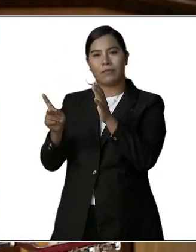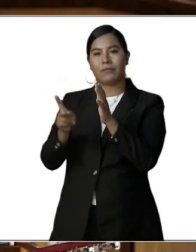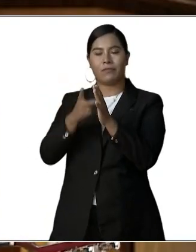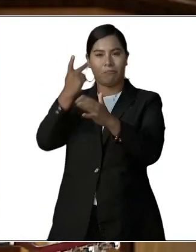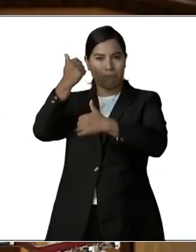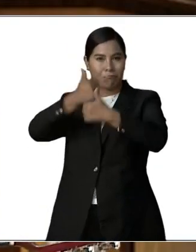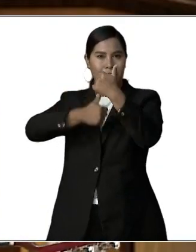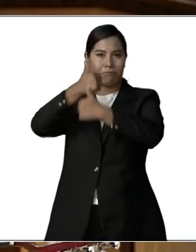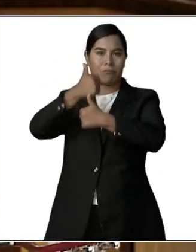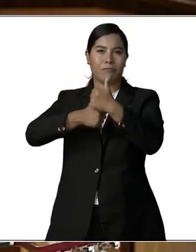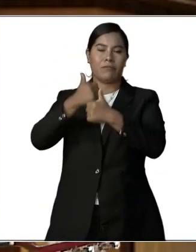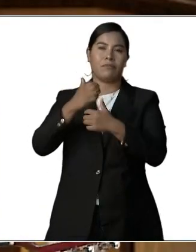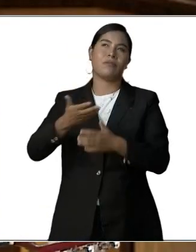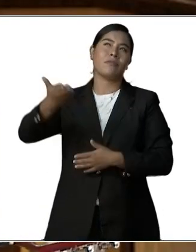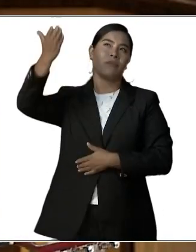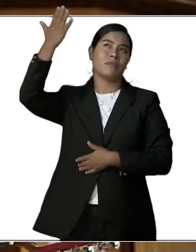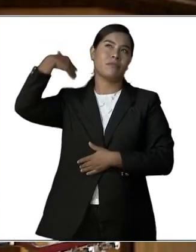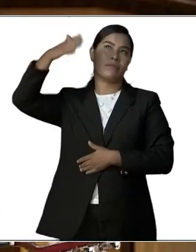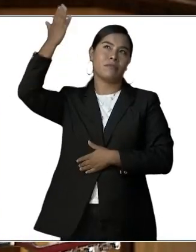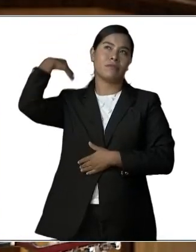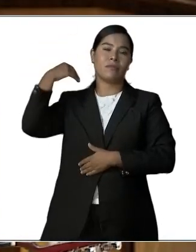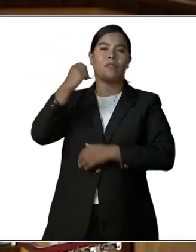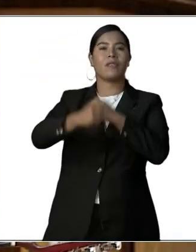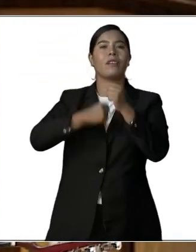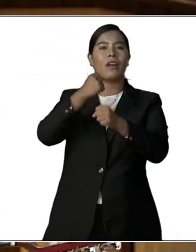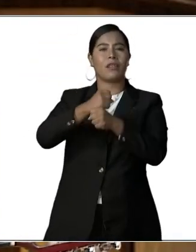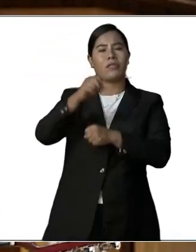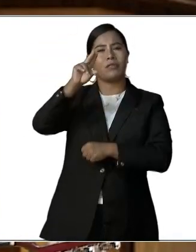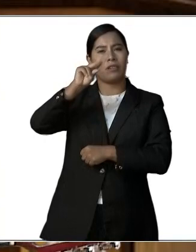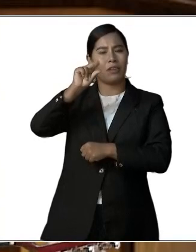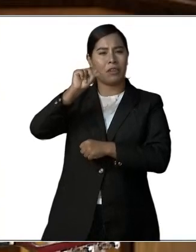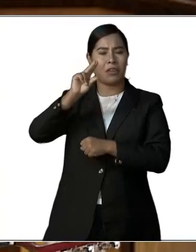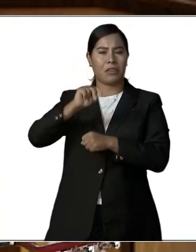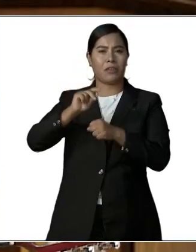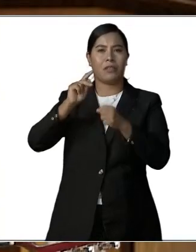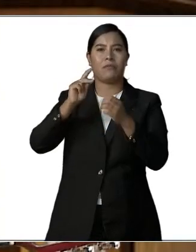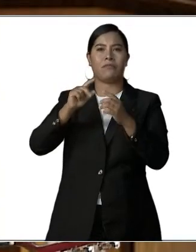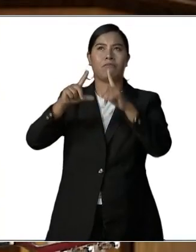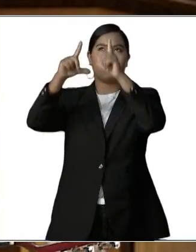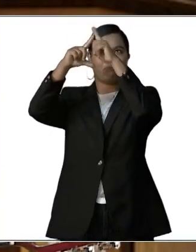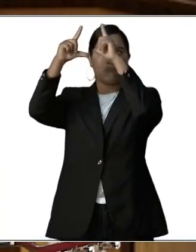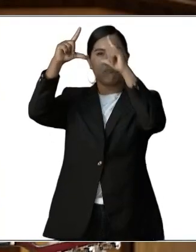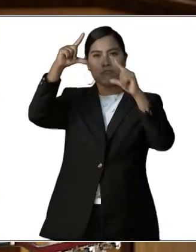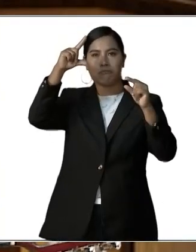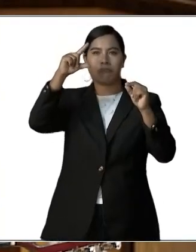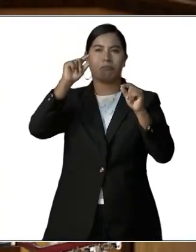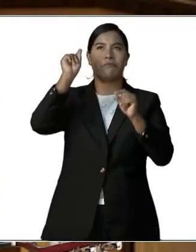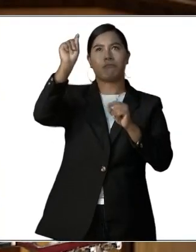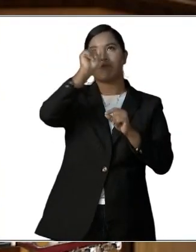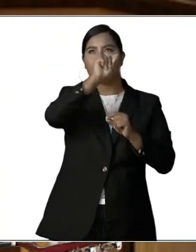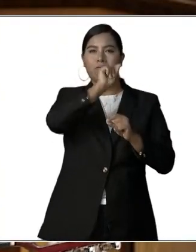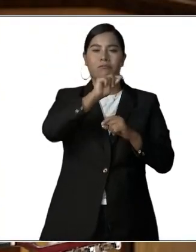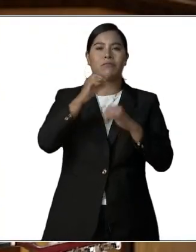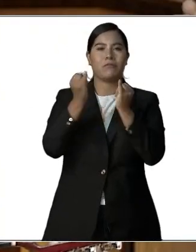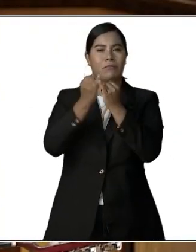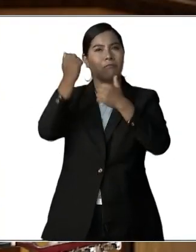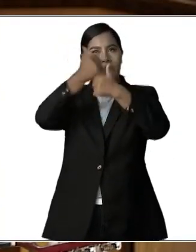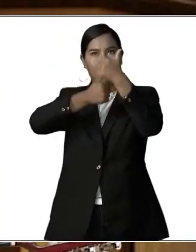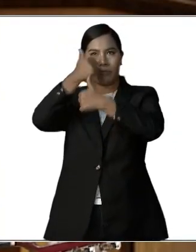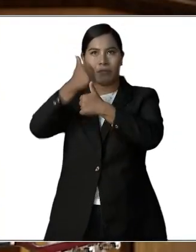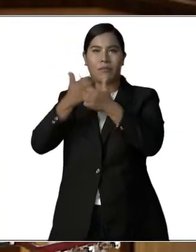70, con una gran proyección nacional, y después se vio interrumpido. Pero el retomarlo, ¿qué